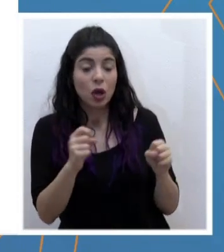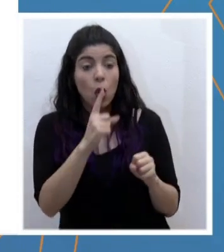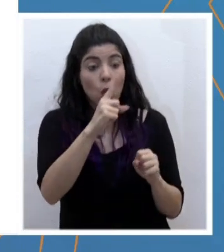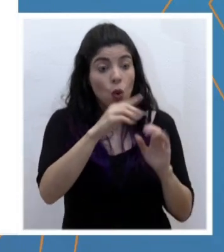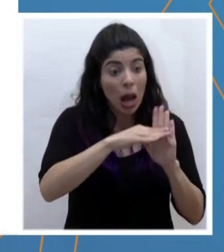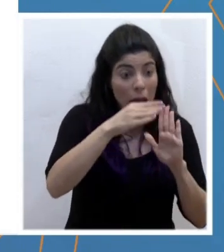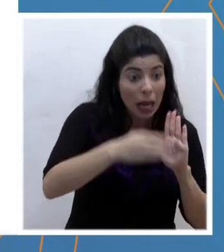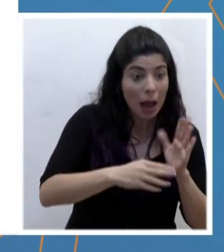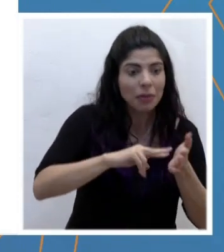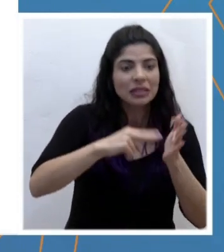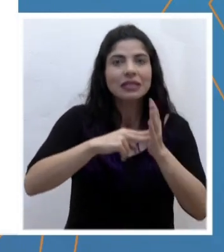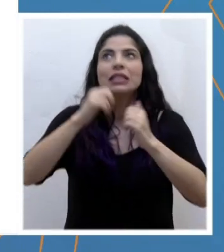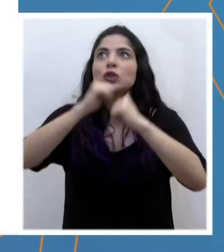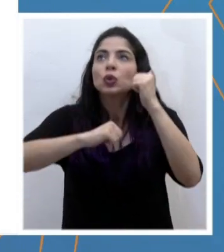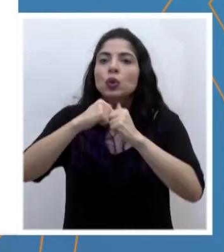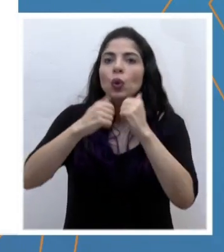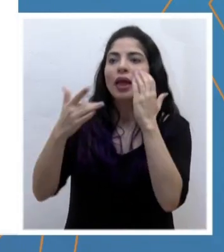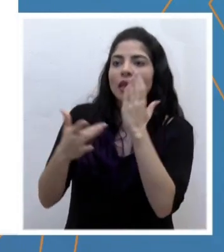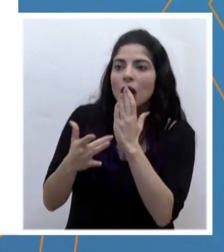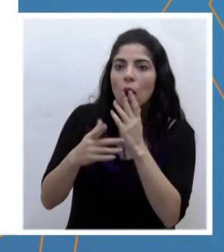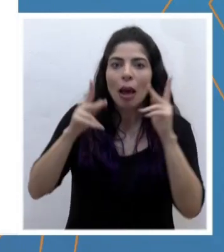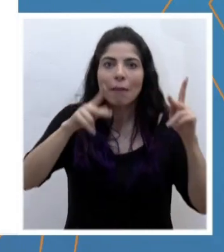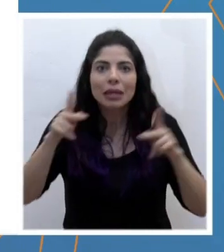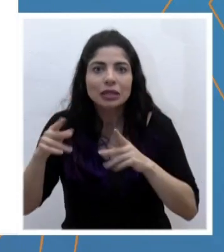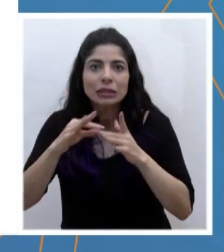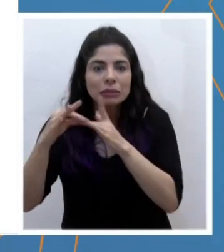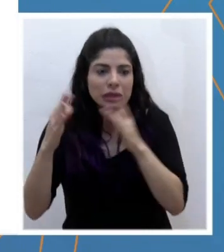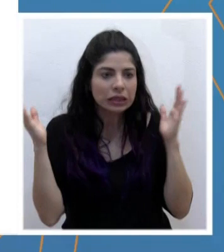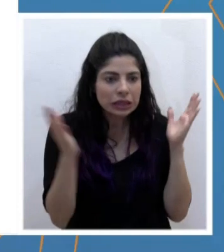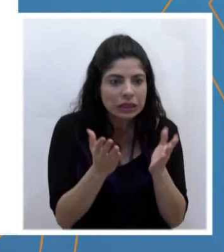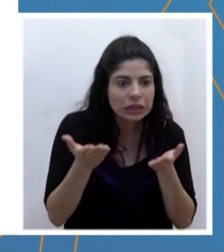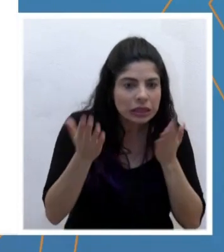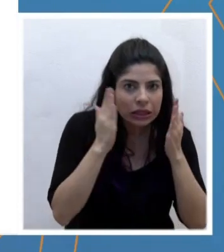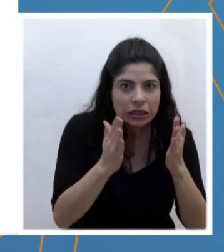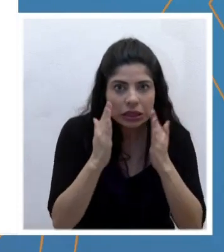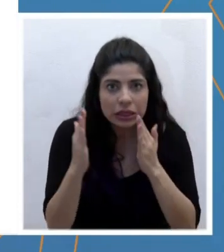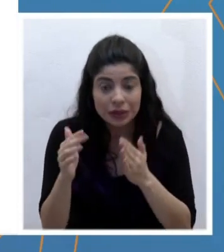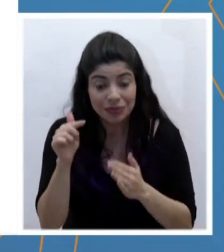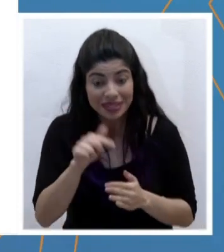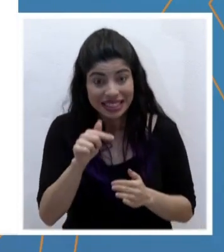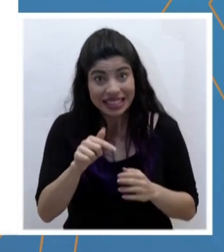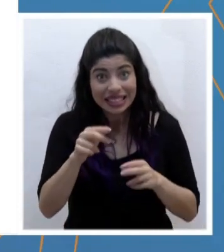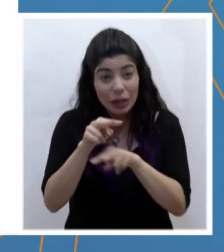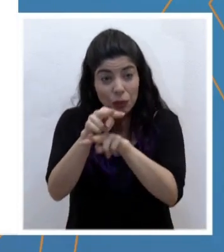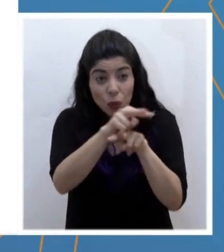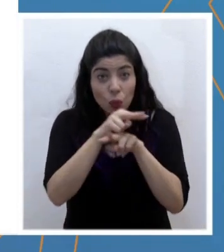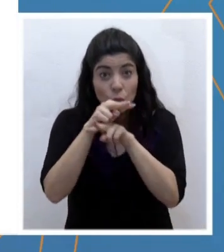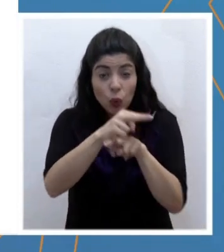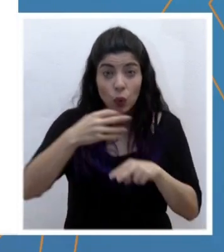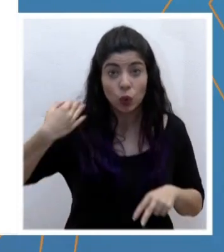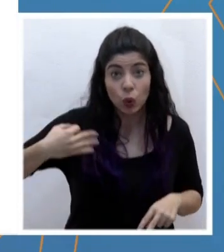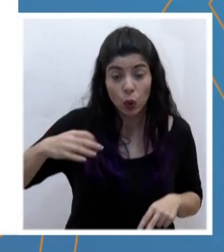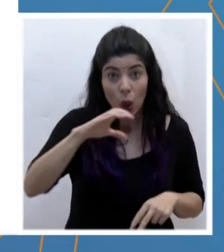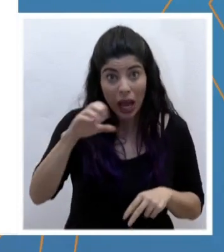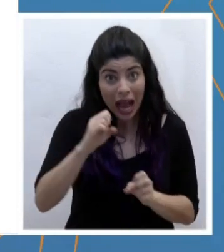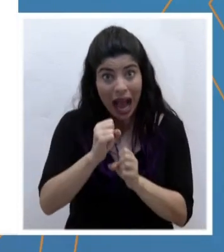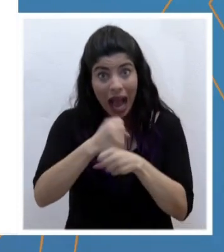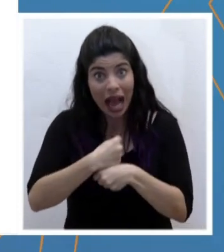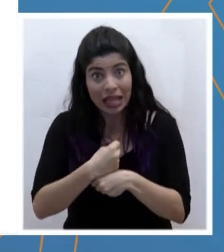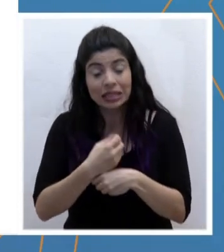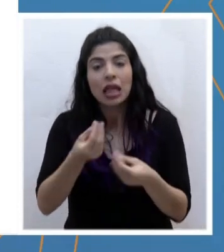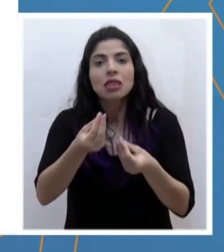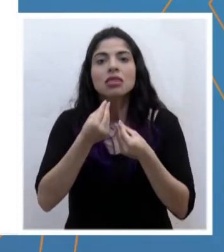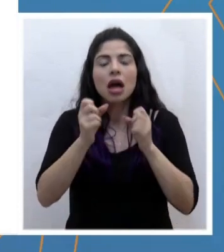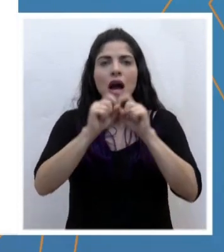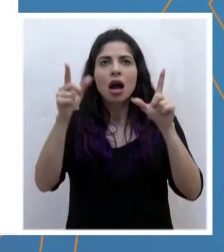implica infraestructura, recurso tecnológico, humano y especializado. Este ejercicio de monitoreo diario que realiza la caja permite tener una foto